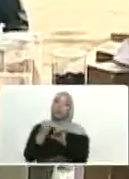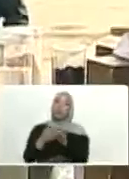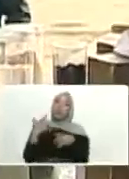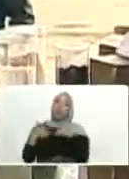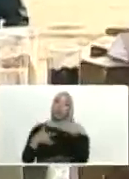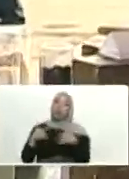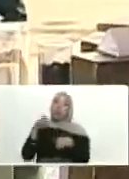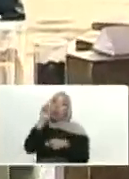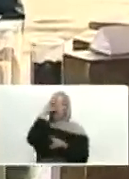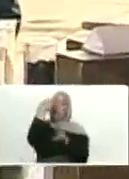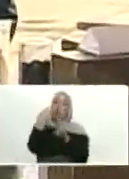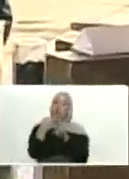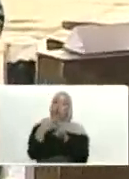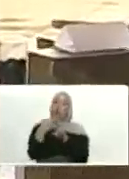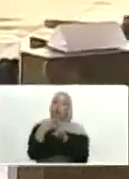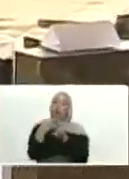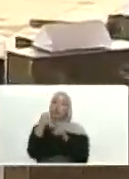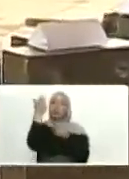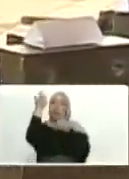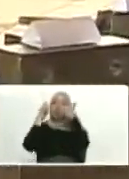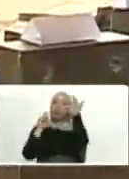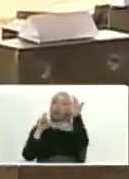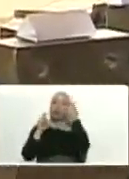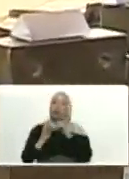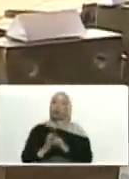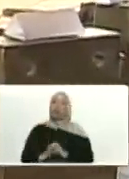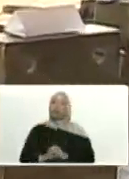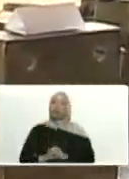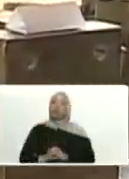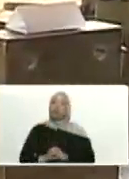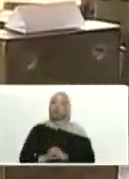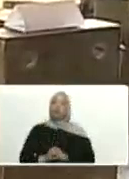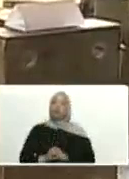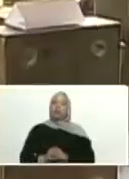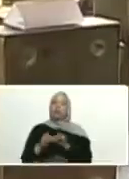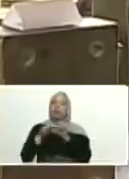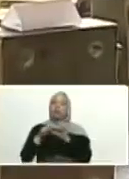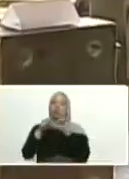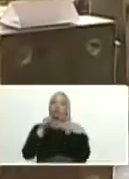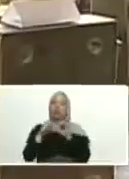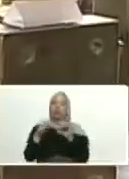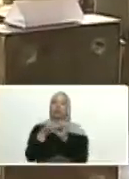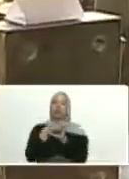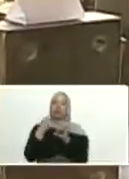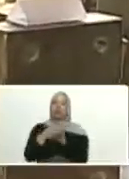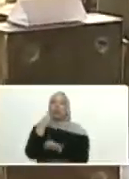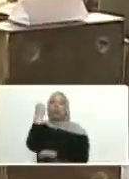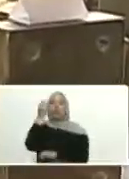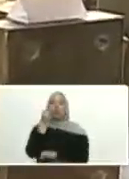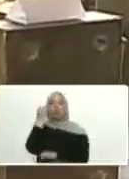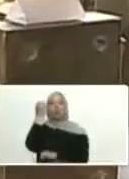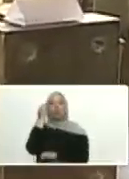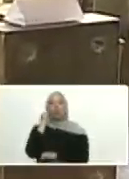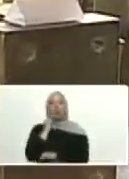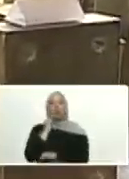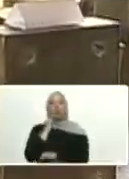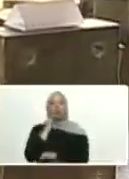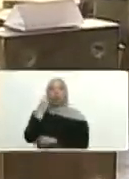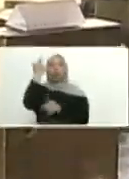homenaje del comandante Hugo Chávez la vigencia del pensamiento bolivariano